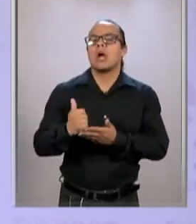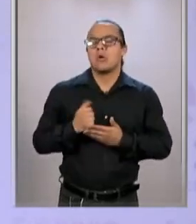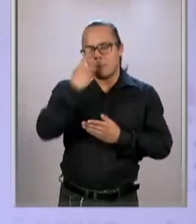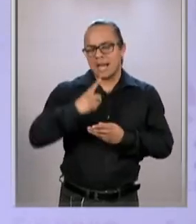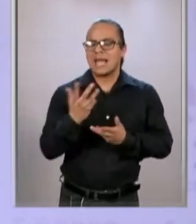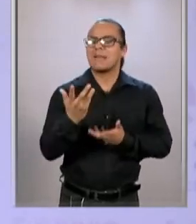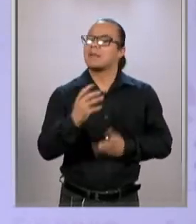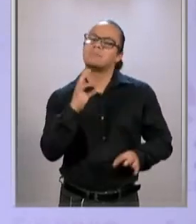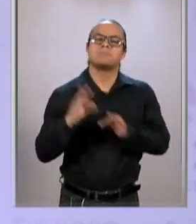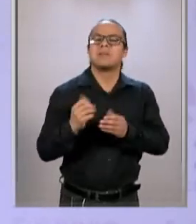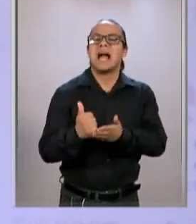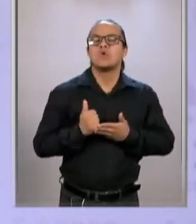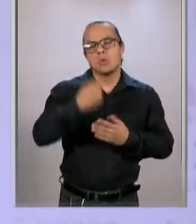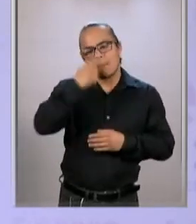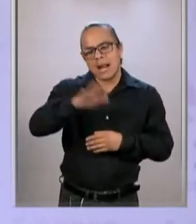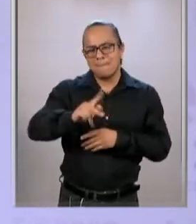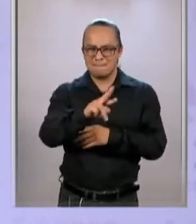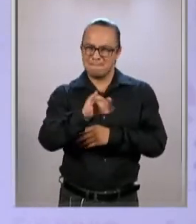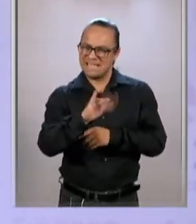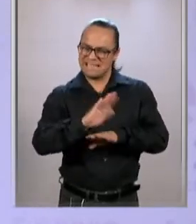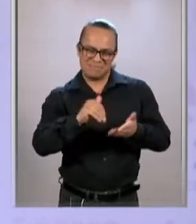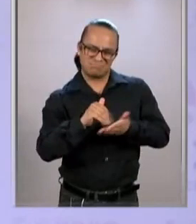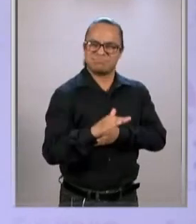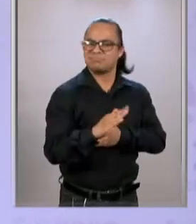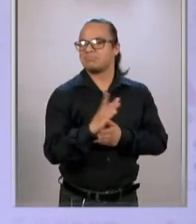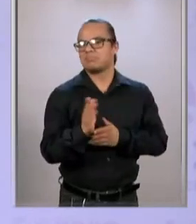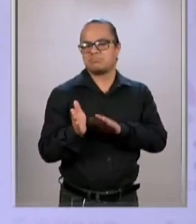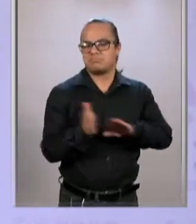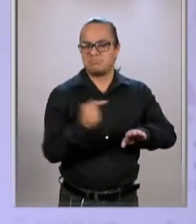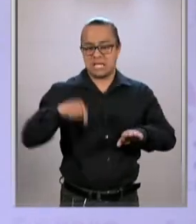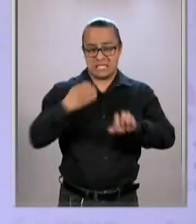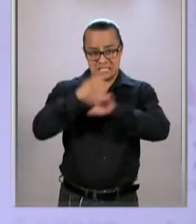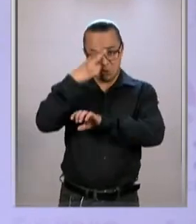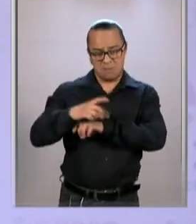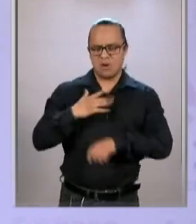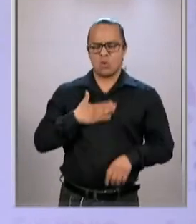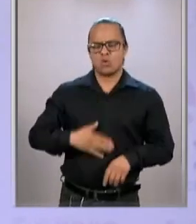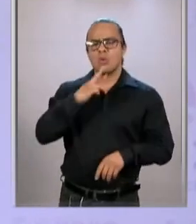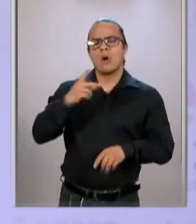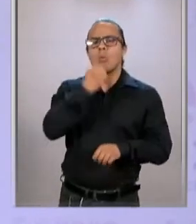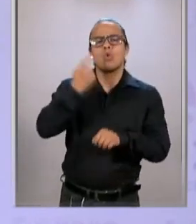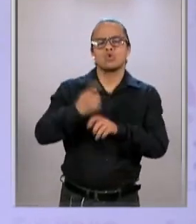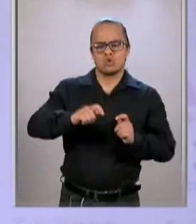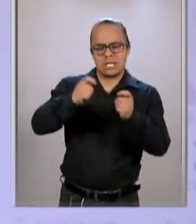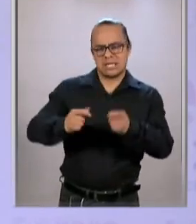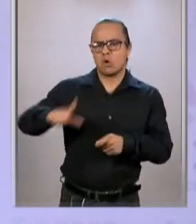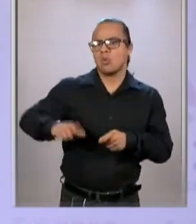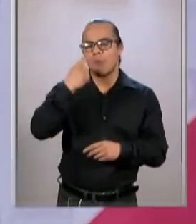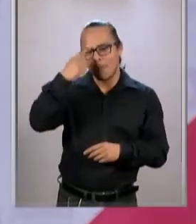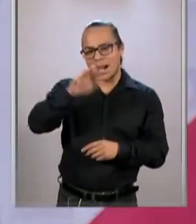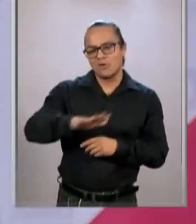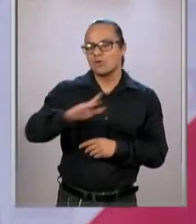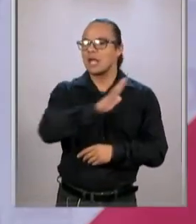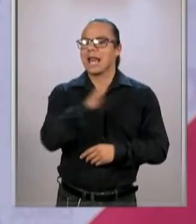esperanza, que me ayuden a que el PRI ya se vaya de aquí, de este estado que merece otra oportunidad y otro tipo de gobierno. Muchas